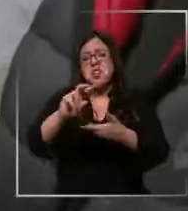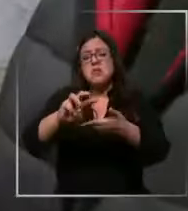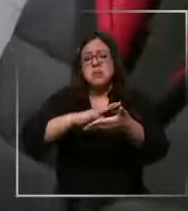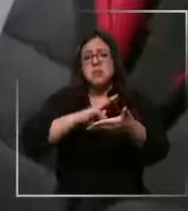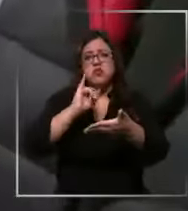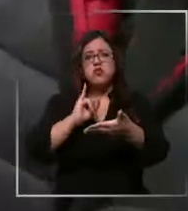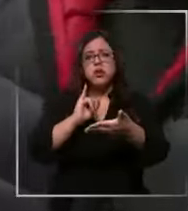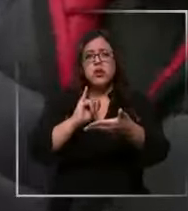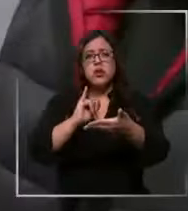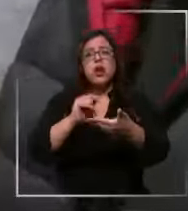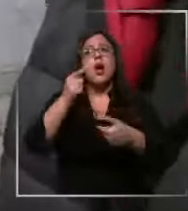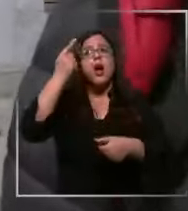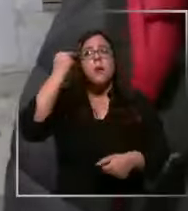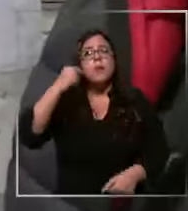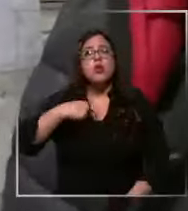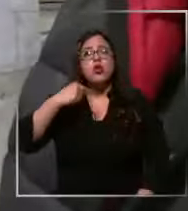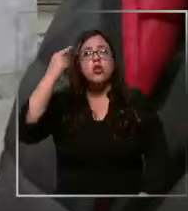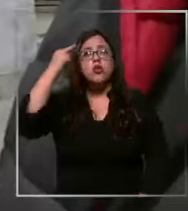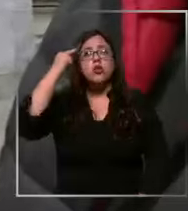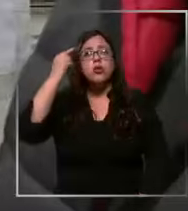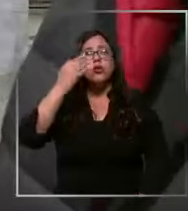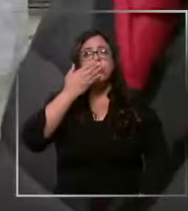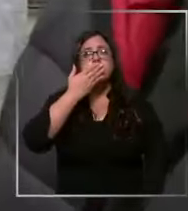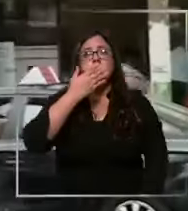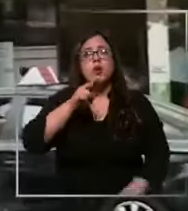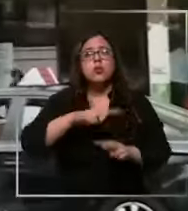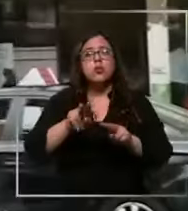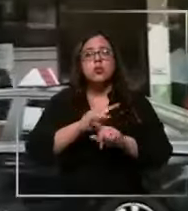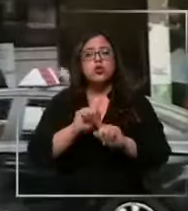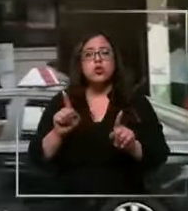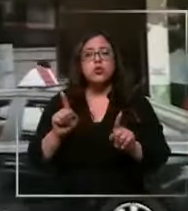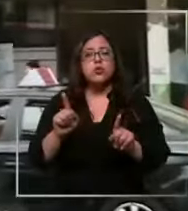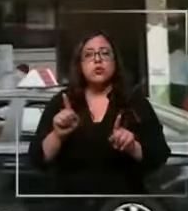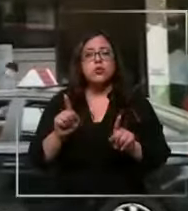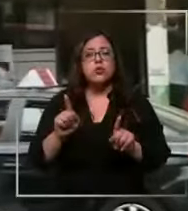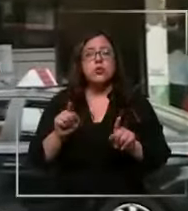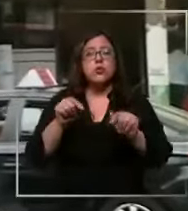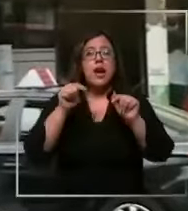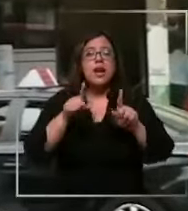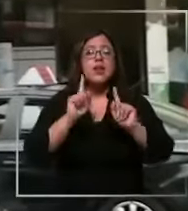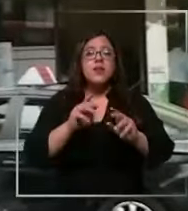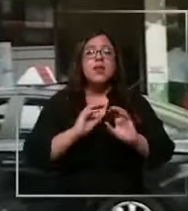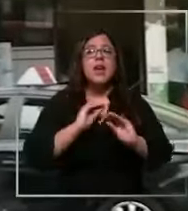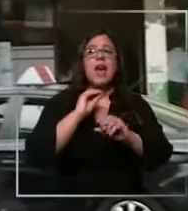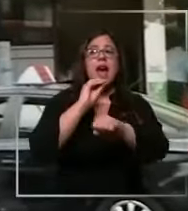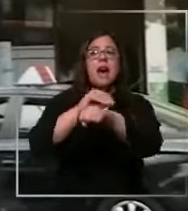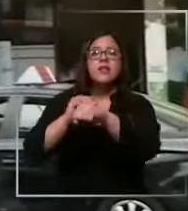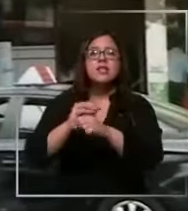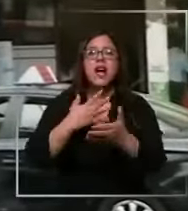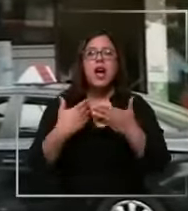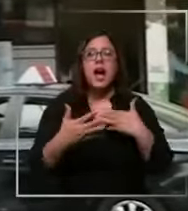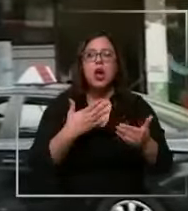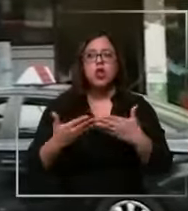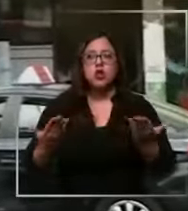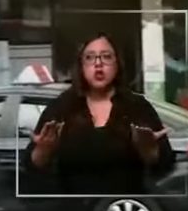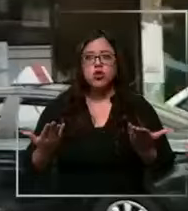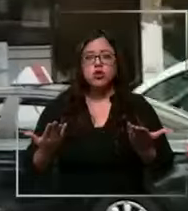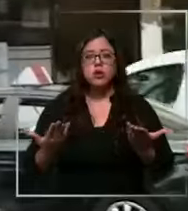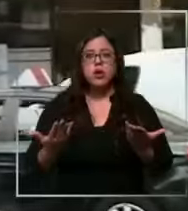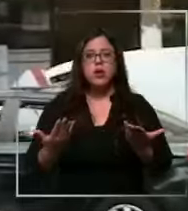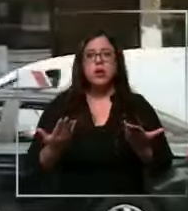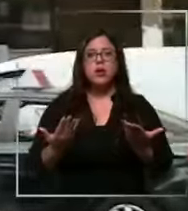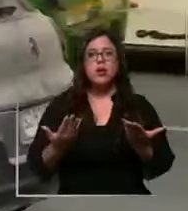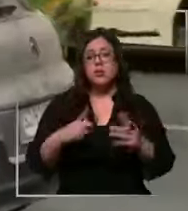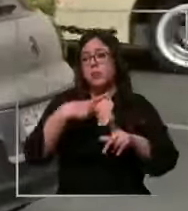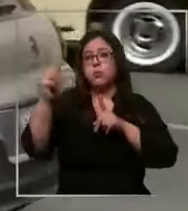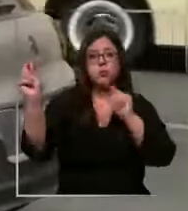Pero yo creo que no es la mejor solución en todo caso. Deberían avisar de, digamos, dónde, el siniestro, de lo que sea, la